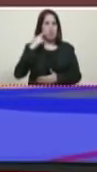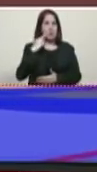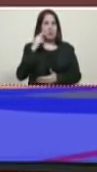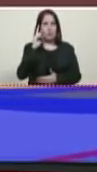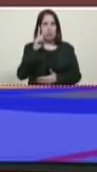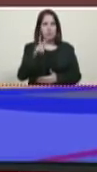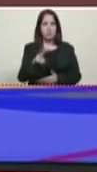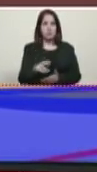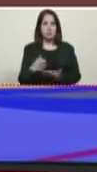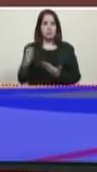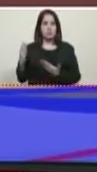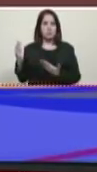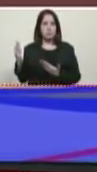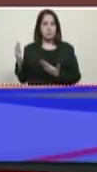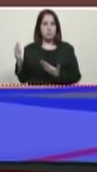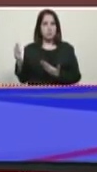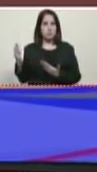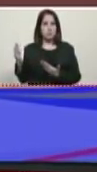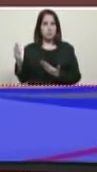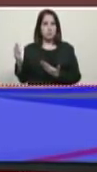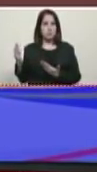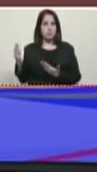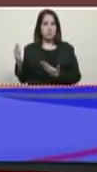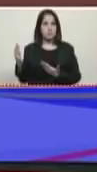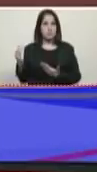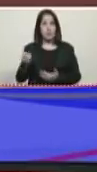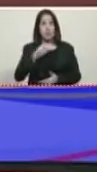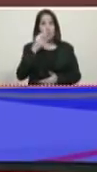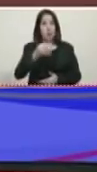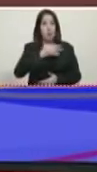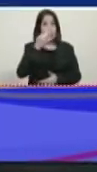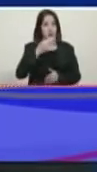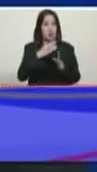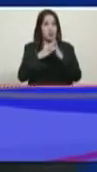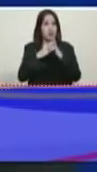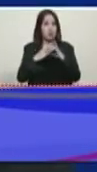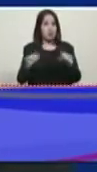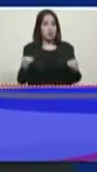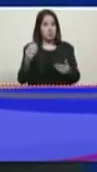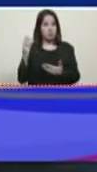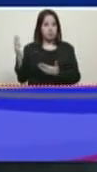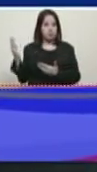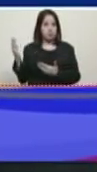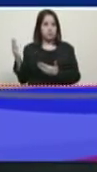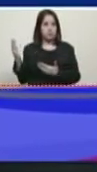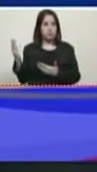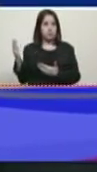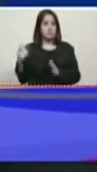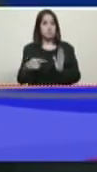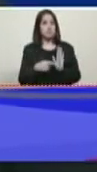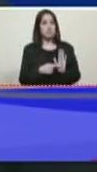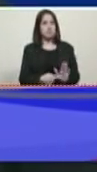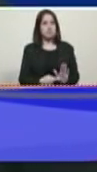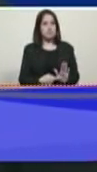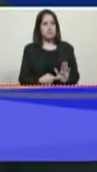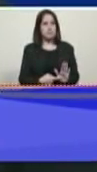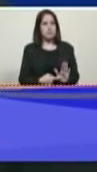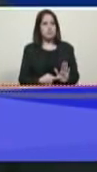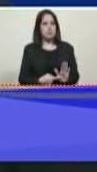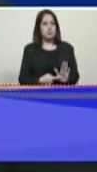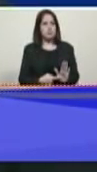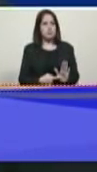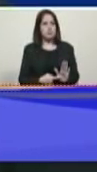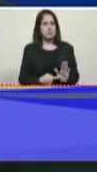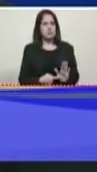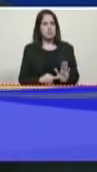por la tarde cuatro jefes hasta rector pueblo venezuela se les hace resaltar mejor donante que a través